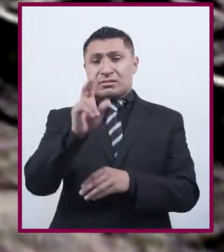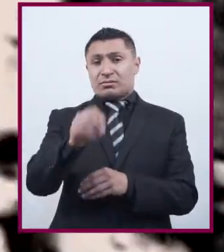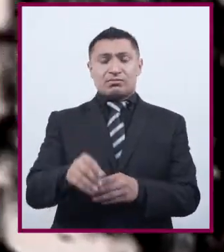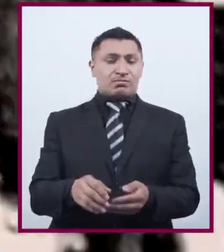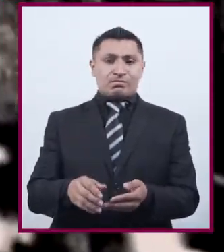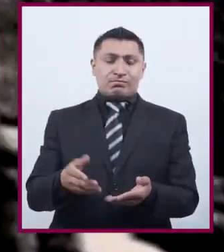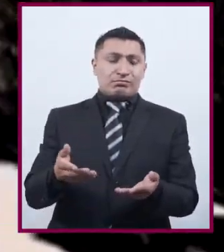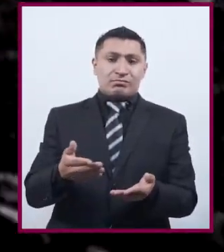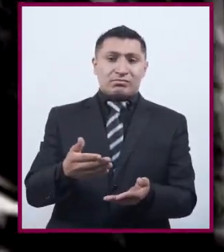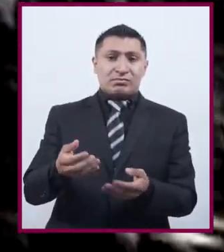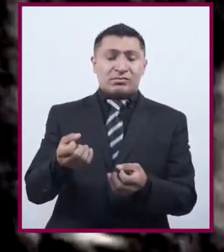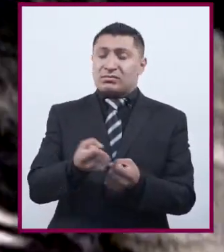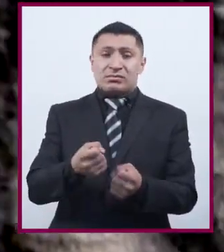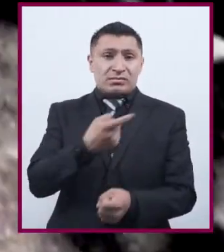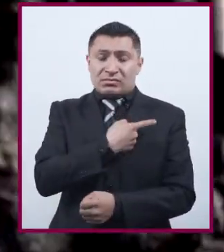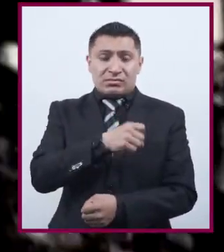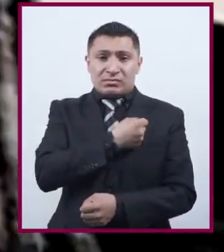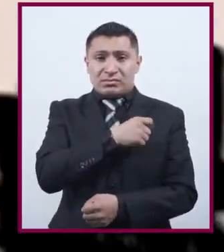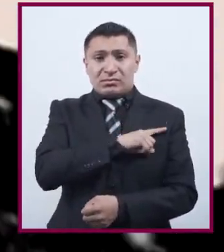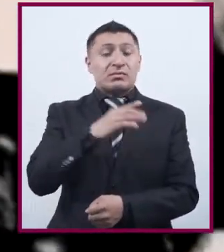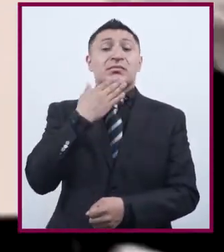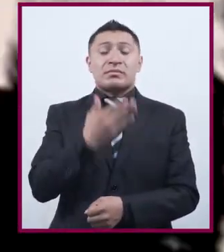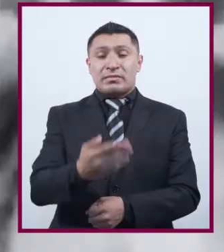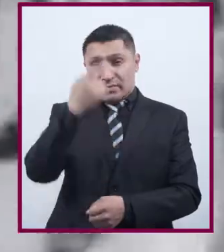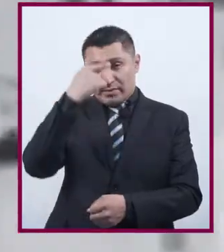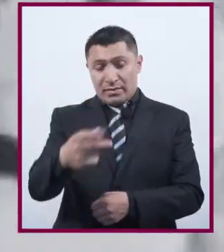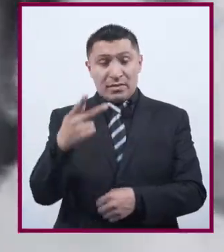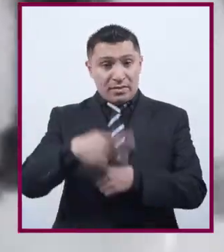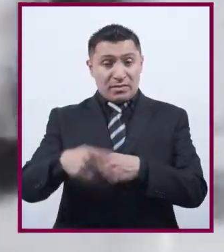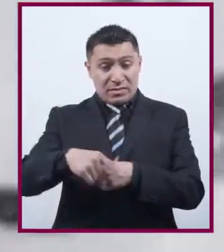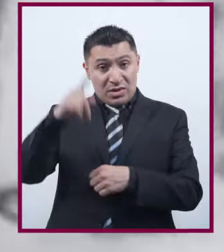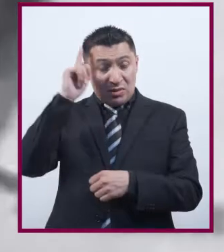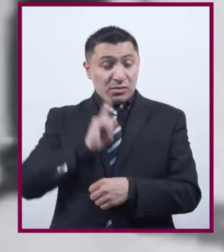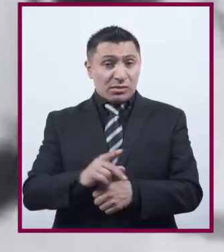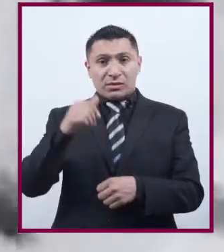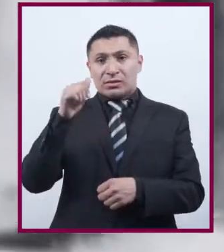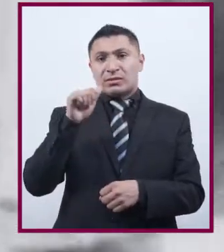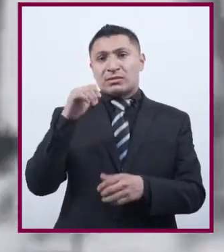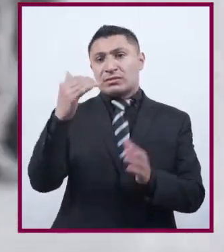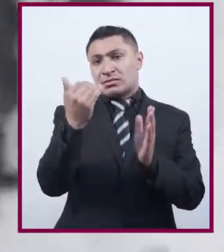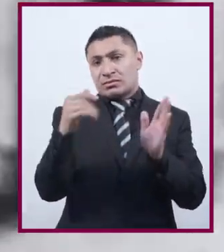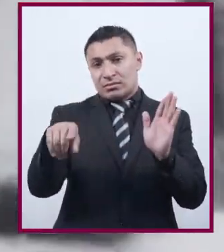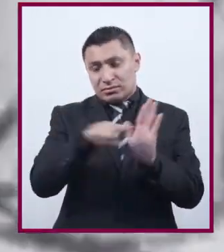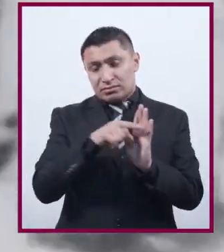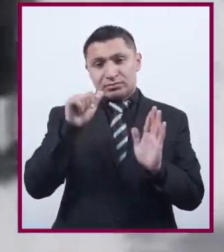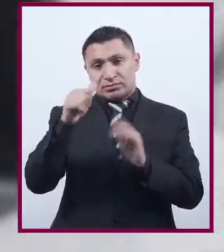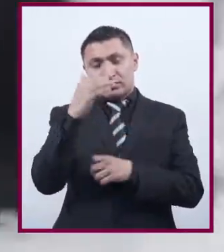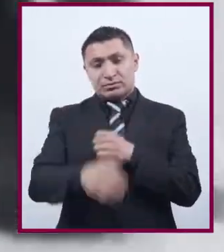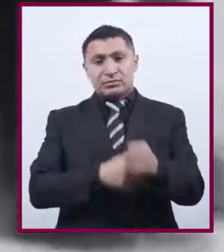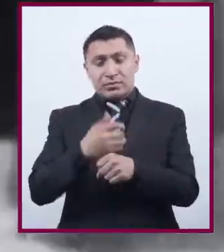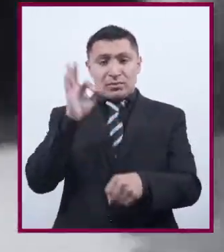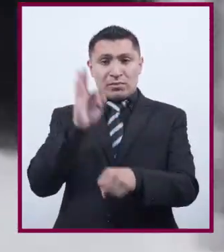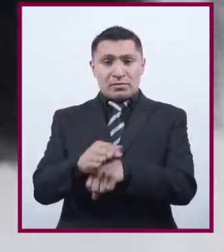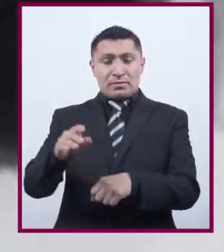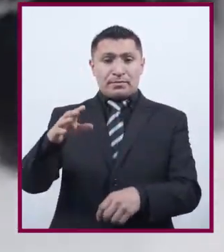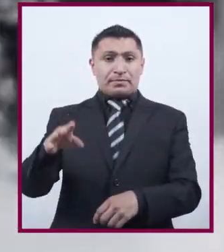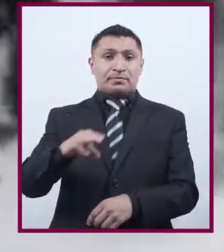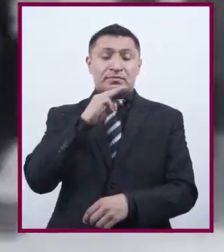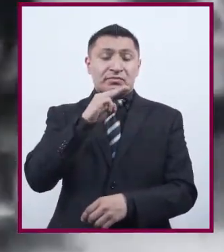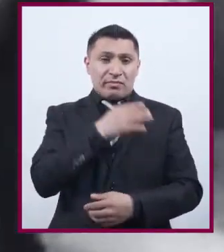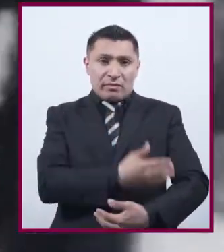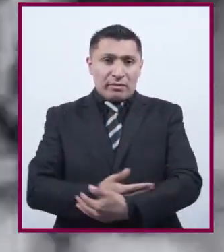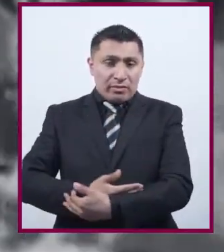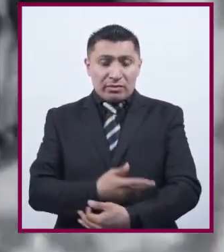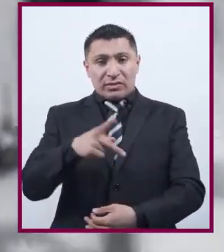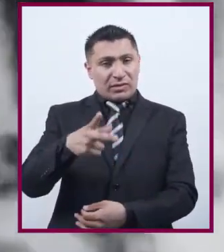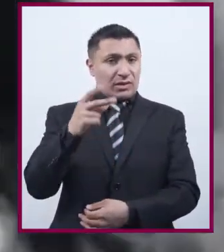trabajos insalubres y peligrosos para mujeres y menores de 16 años y se protegió la maternidad, aunque esto